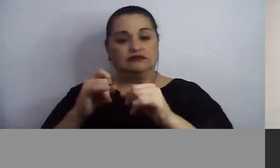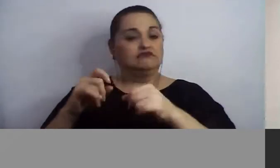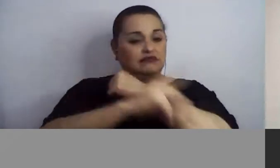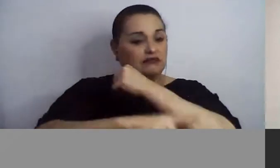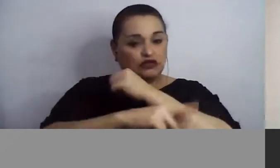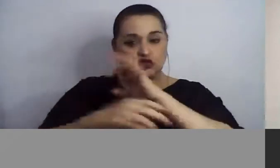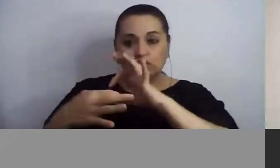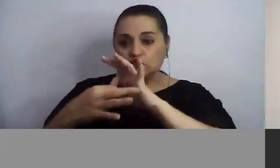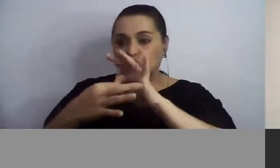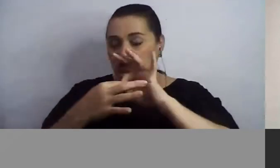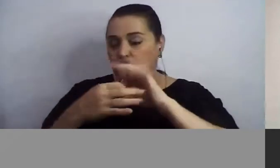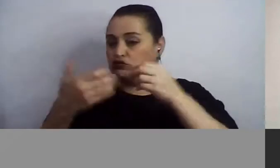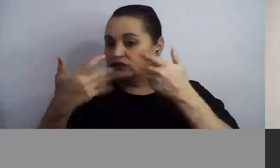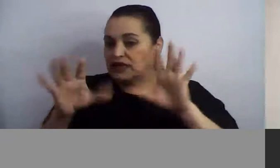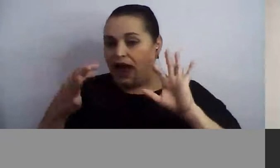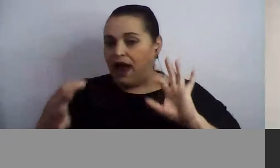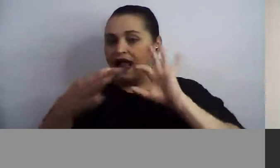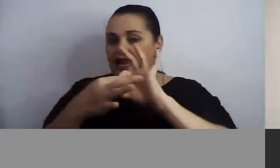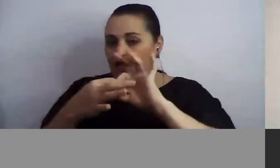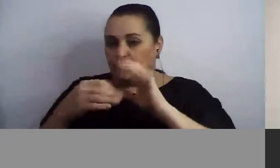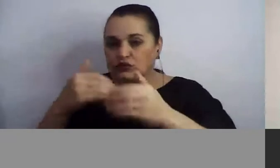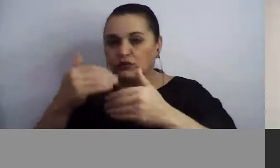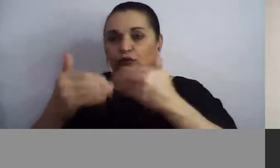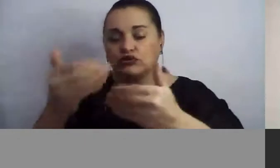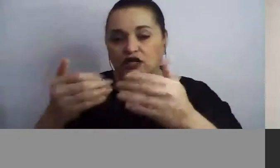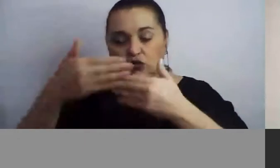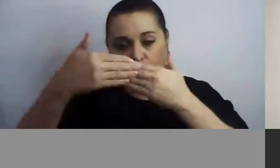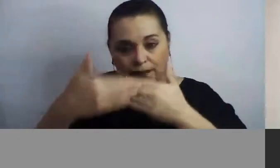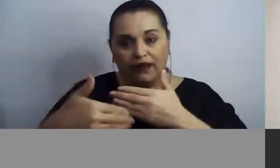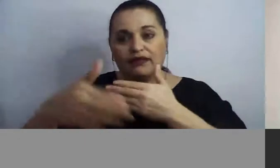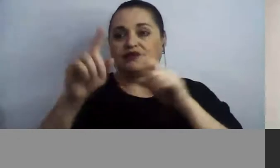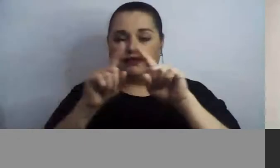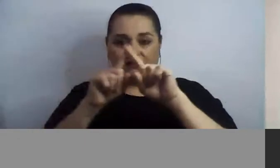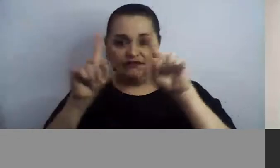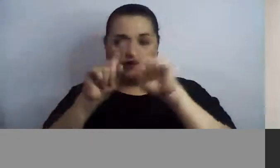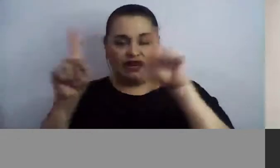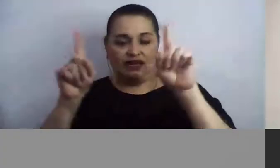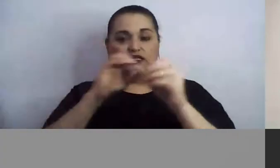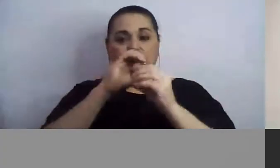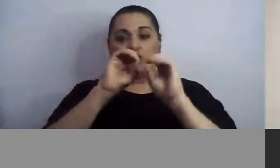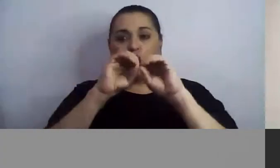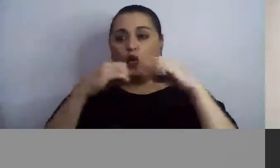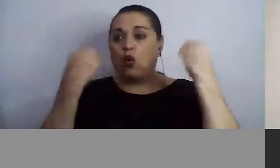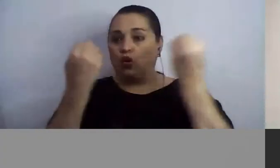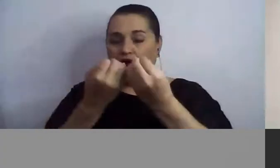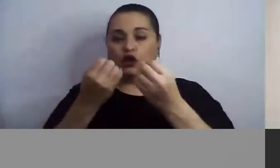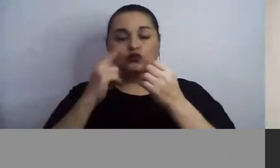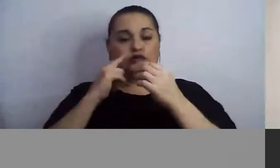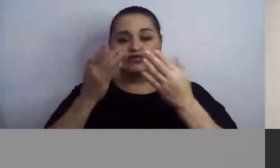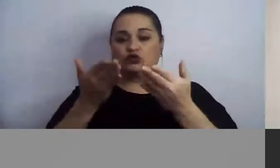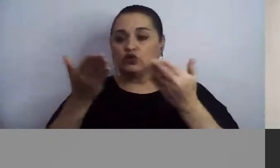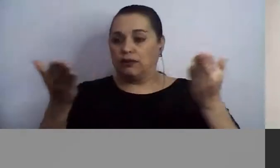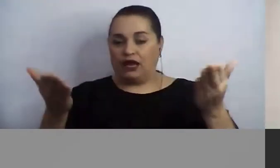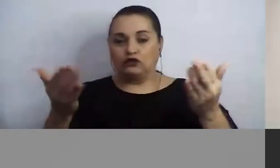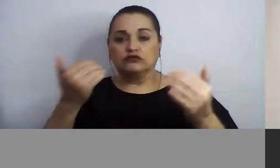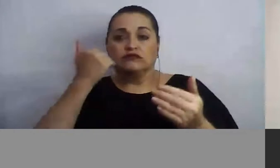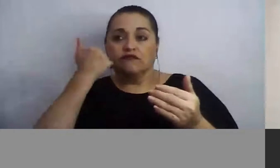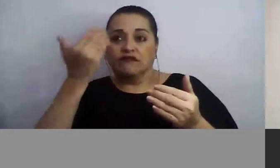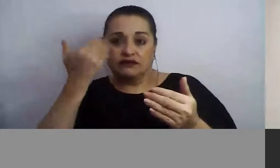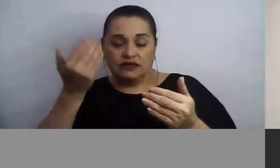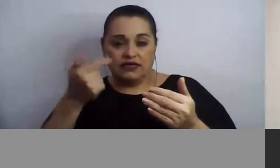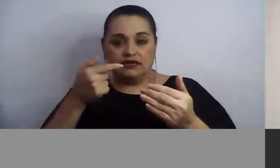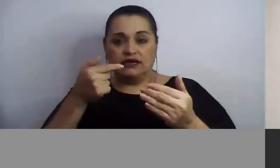que ya son aliados en este proceso a partir de los diferentes órganos e instrumentos que han facilitado